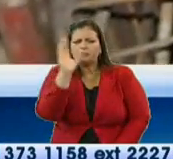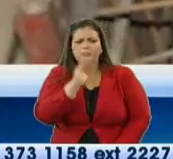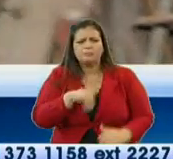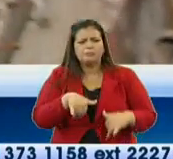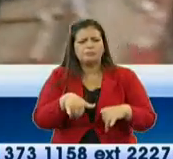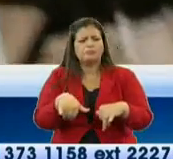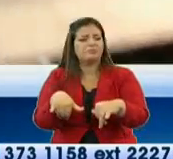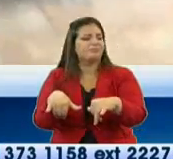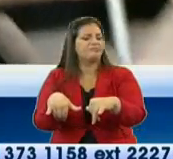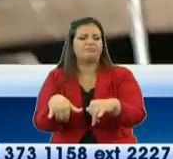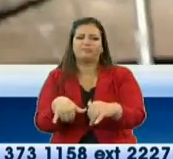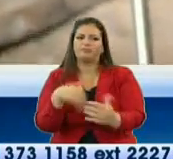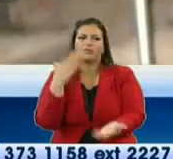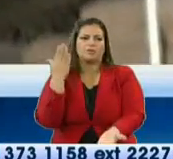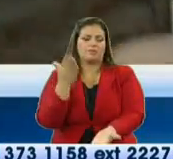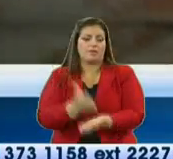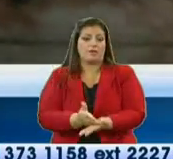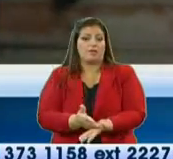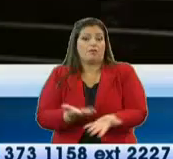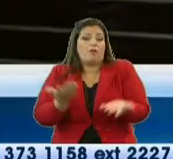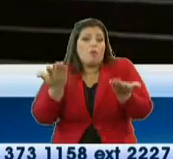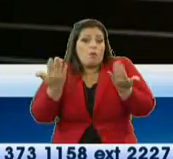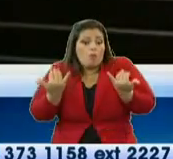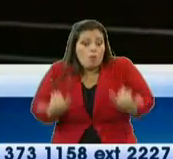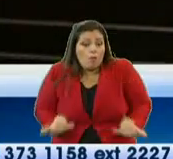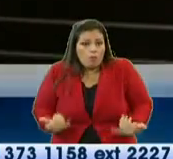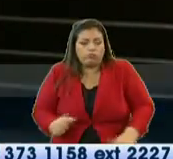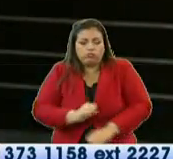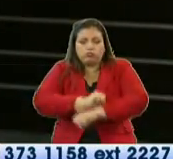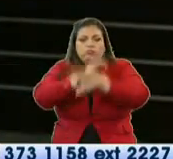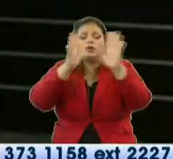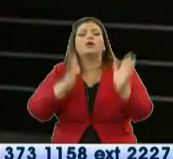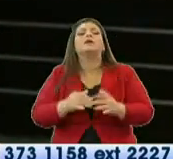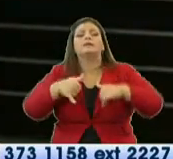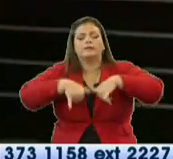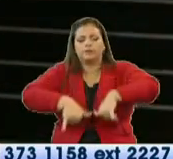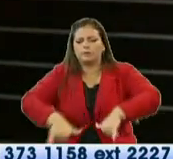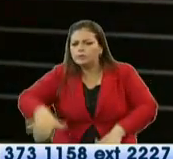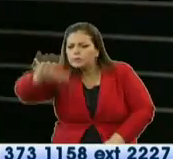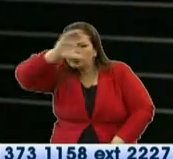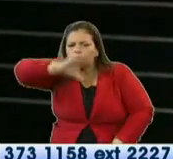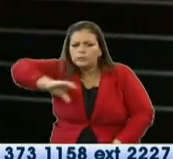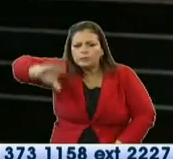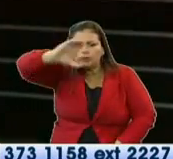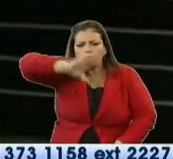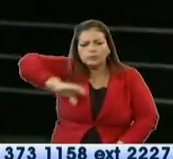previsto que se reanuden en horas de la mañana. Informó Jorge Salazar.